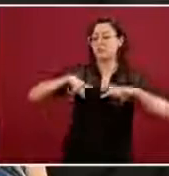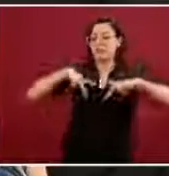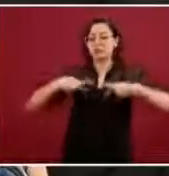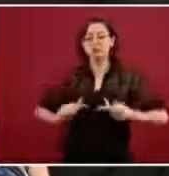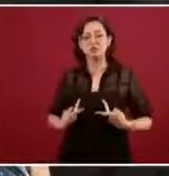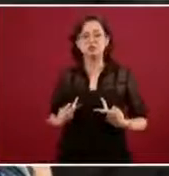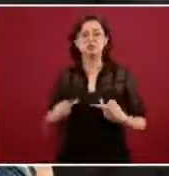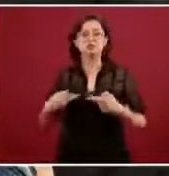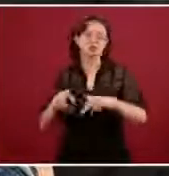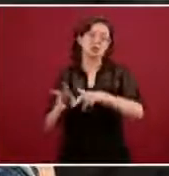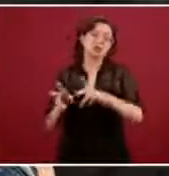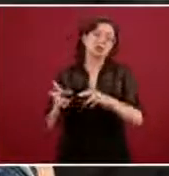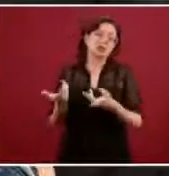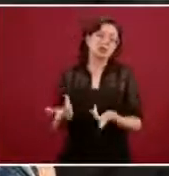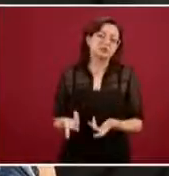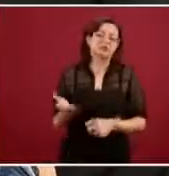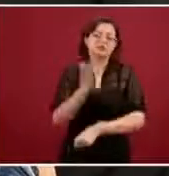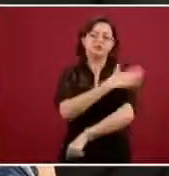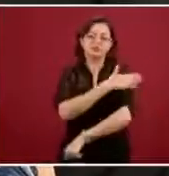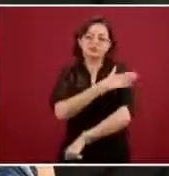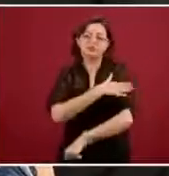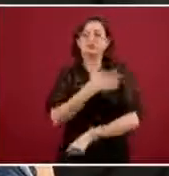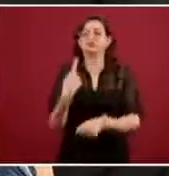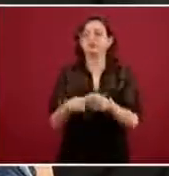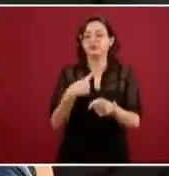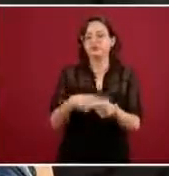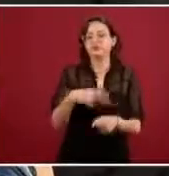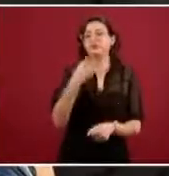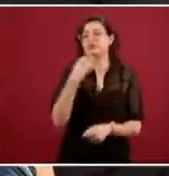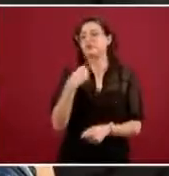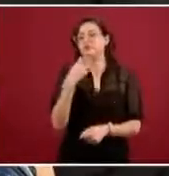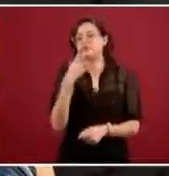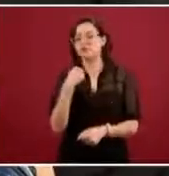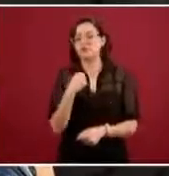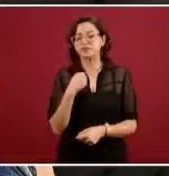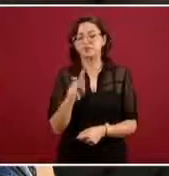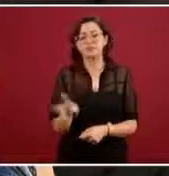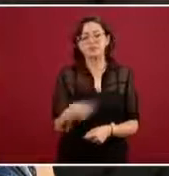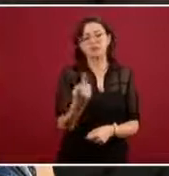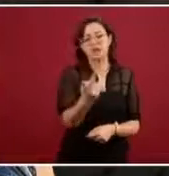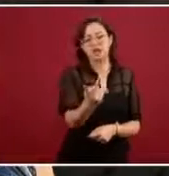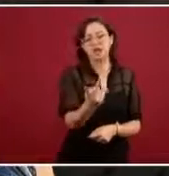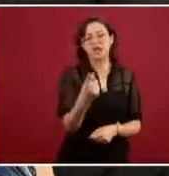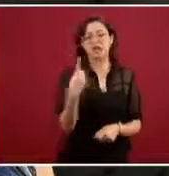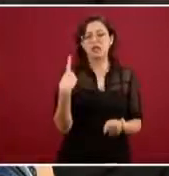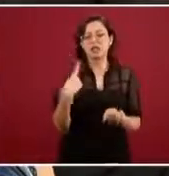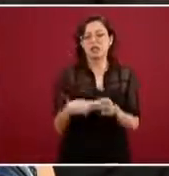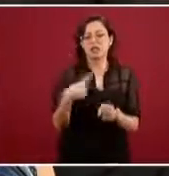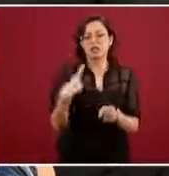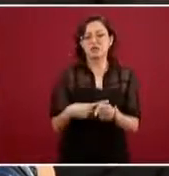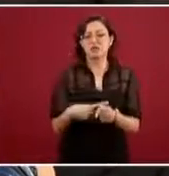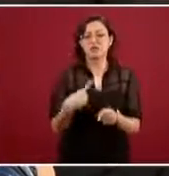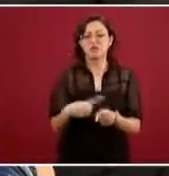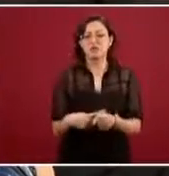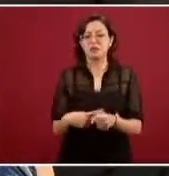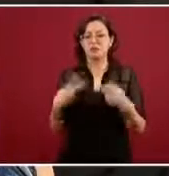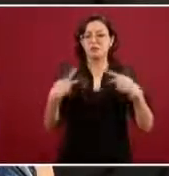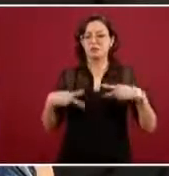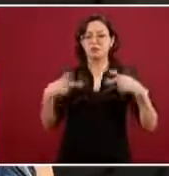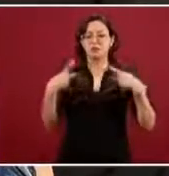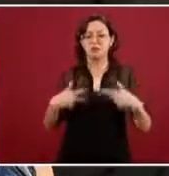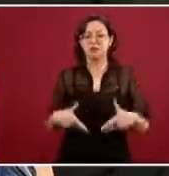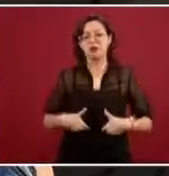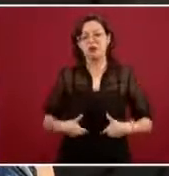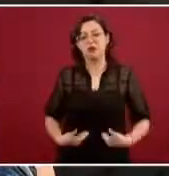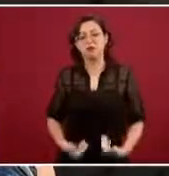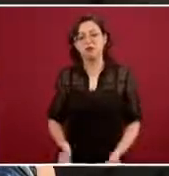más riesgos como hipertensión, diabetes, pregunto con respecto de la enfermedad de la desnutrición,